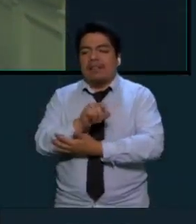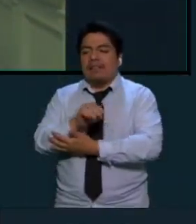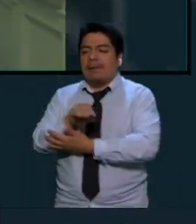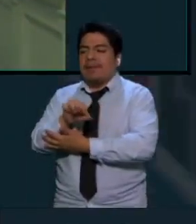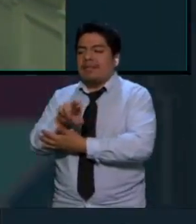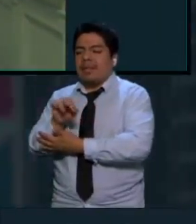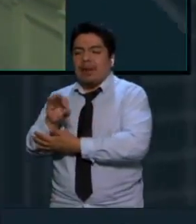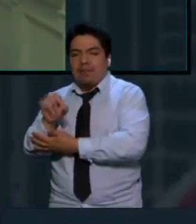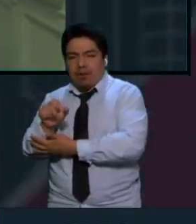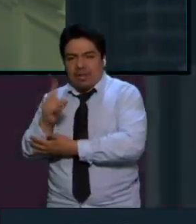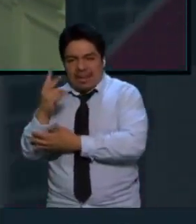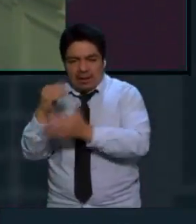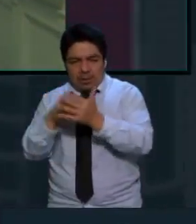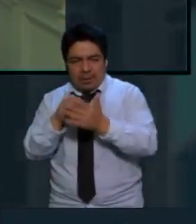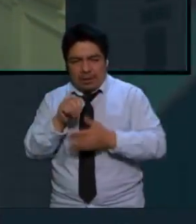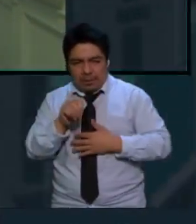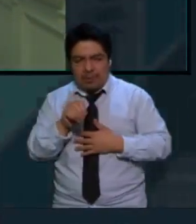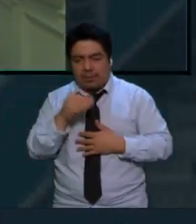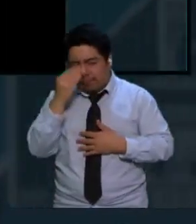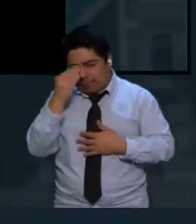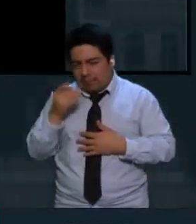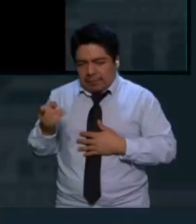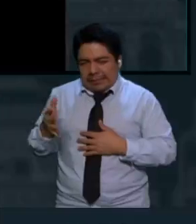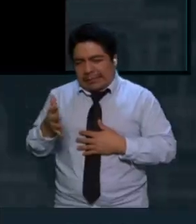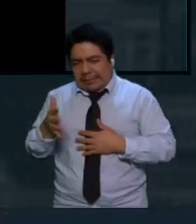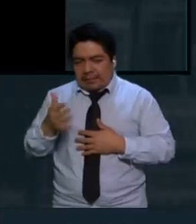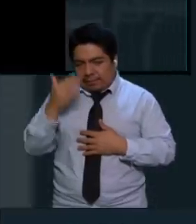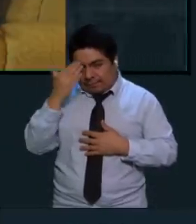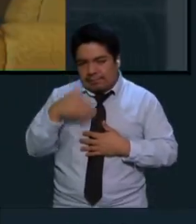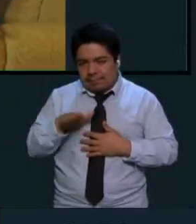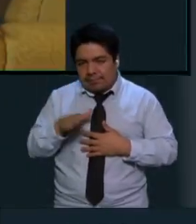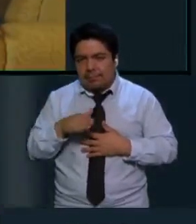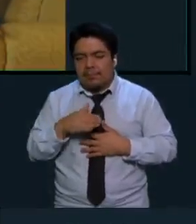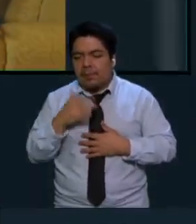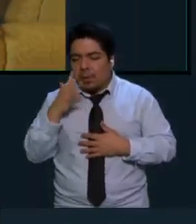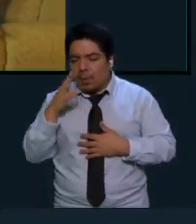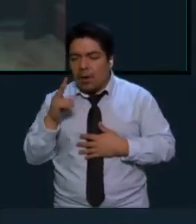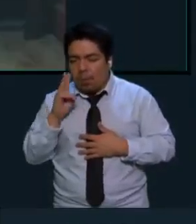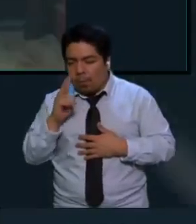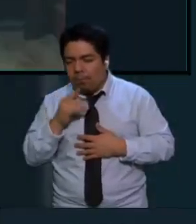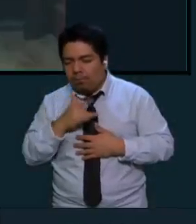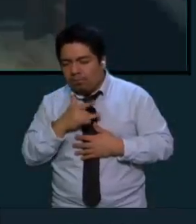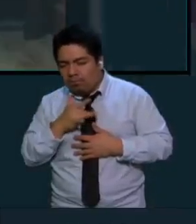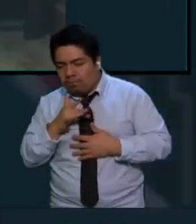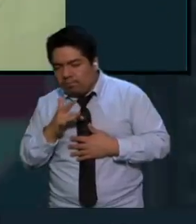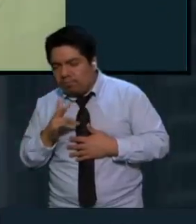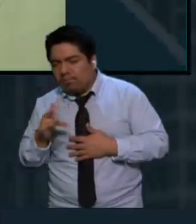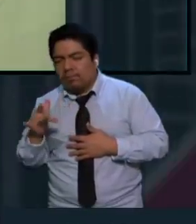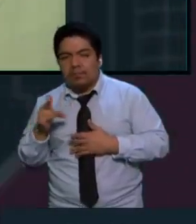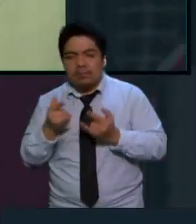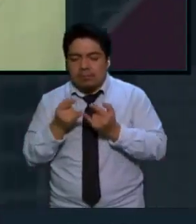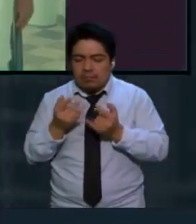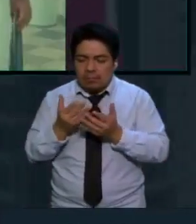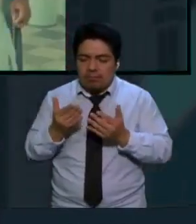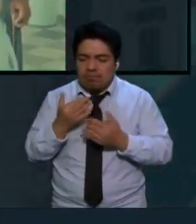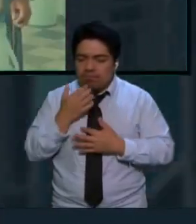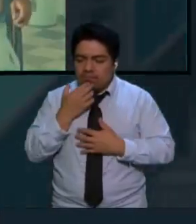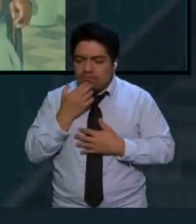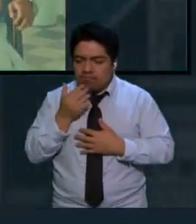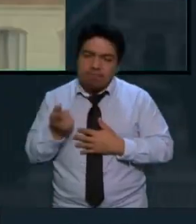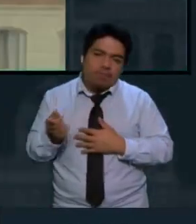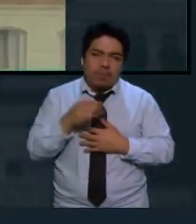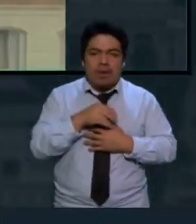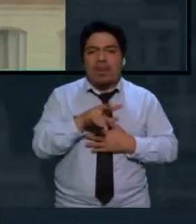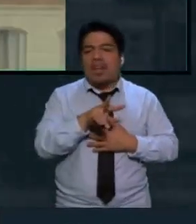allá en 2009. Entonces como que ya lo tenía medio medido, ¿no? Se enamoró o ya estaba enamorado de sus relatos y decidió llevarlos a